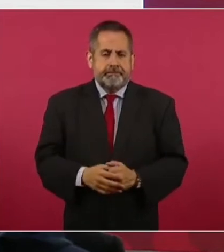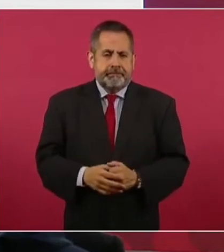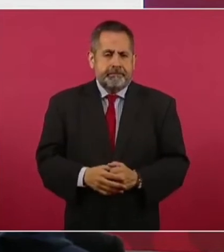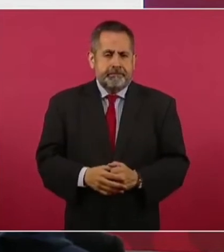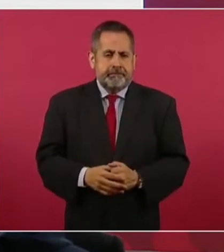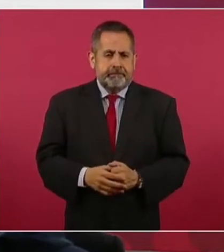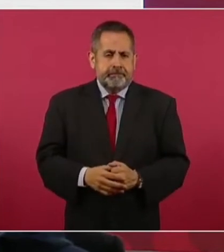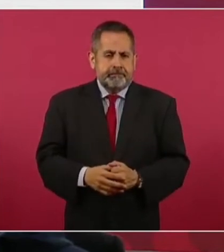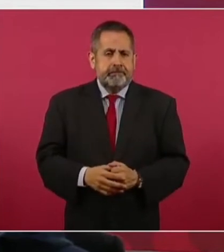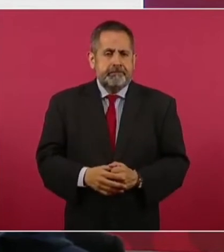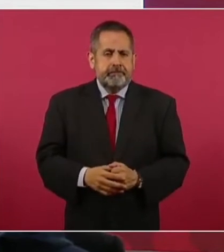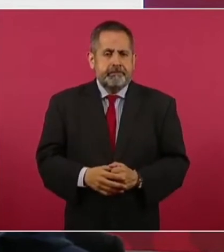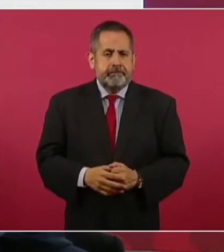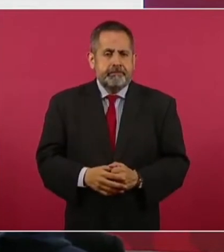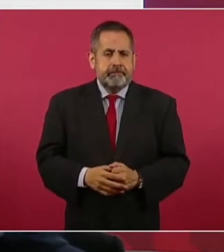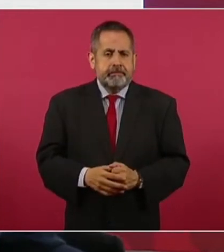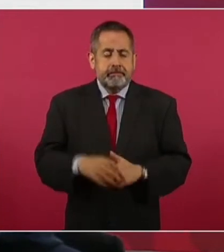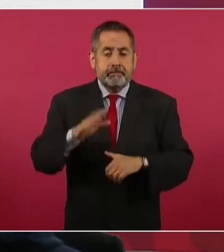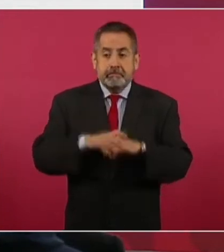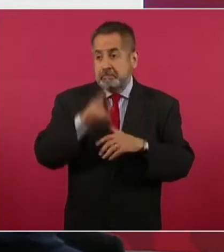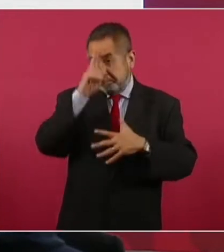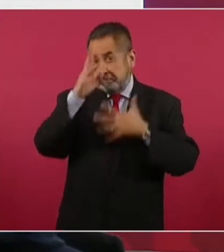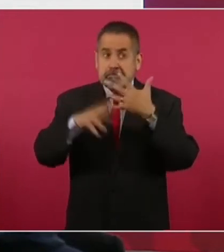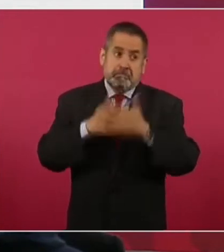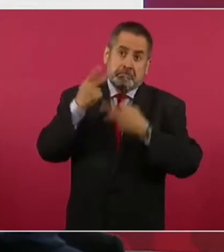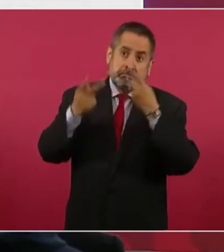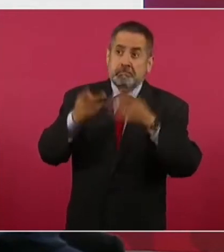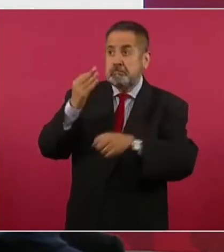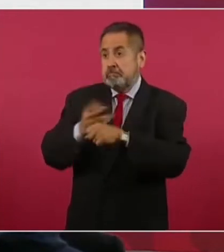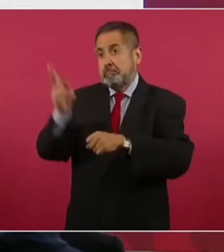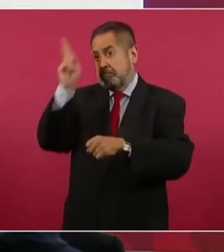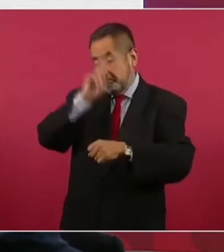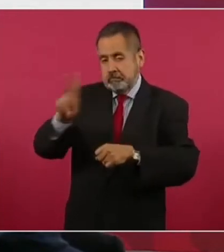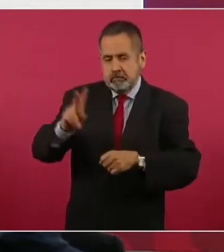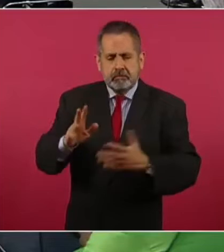Entonces, hay más violencia que nunca.